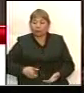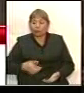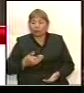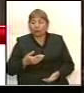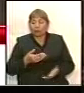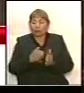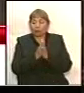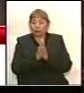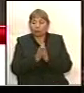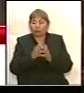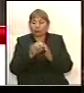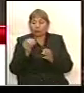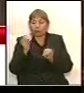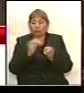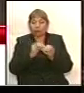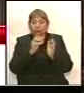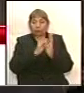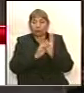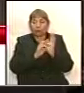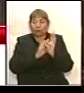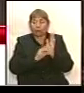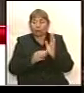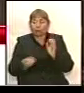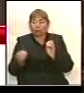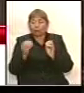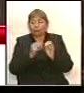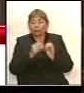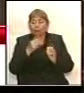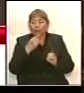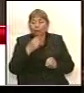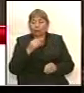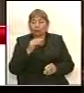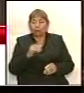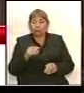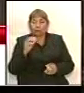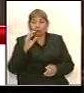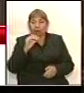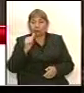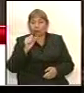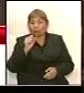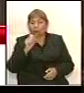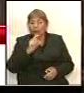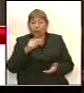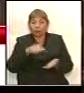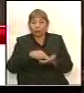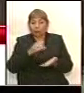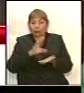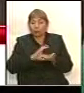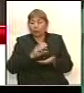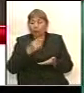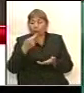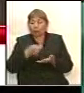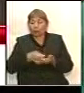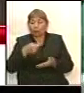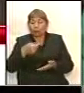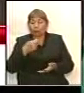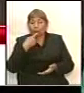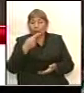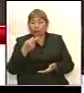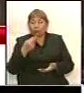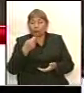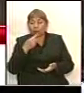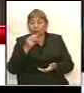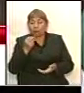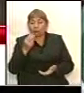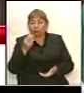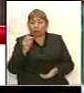Señora Presidenta, solicito que se sirva agregar un párrafo adicional que establece lo siguiente. En el caso que los créditos cuyo monto original de desembolso fue de